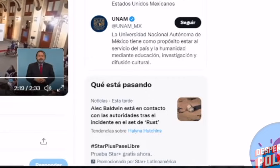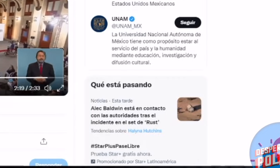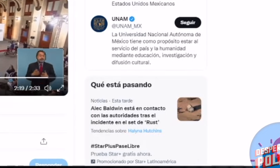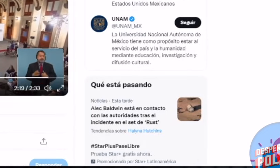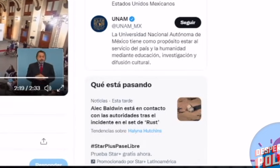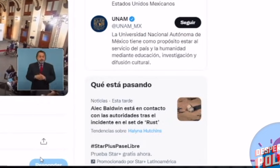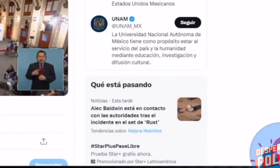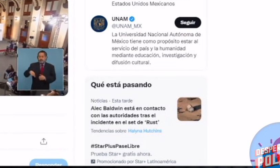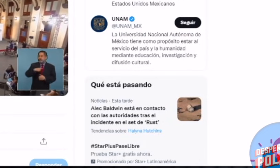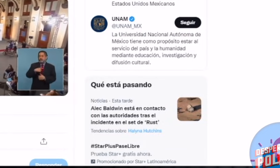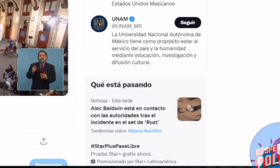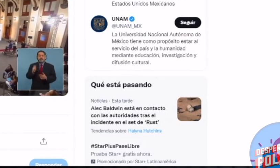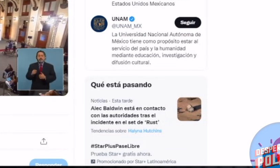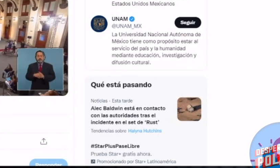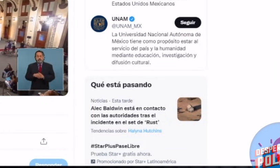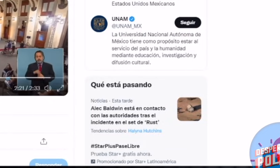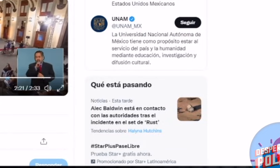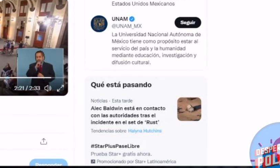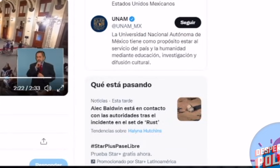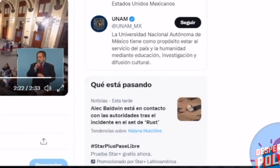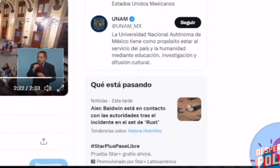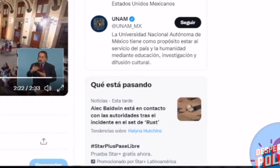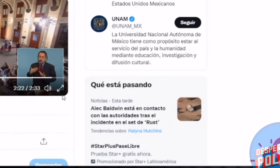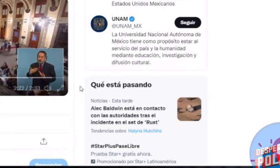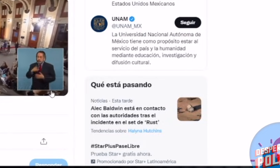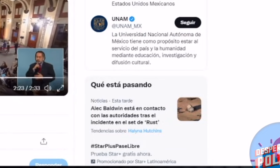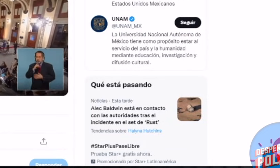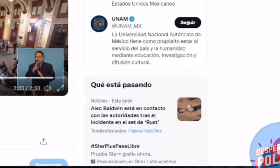Porque ni modo que vamos a caer en la autocomplacencia.